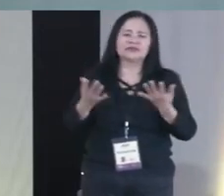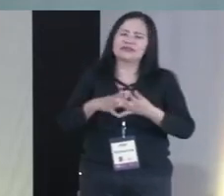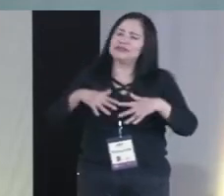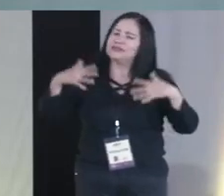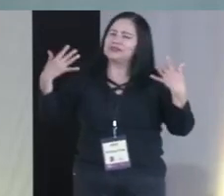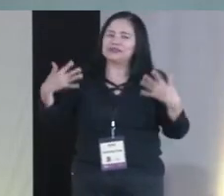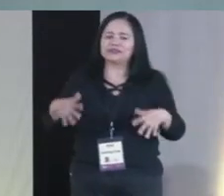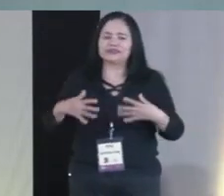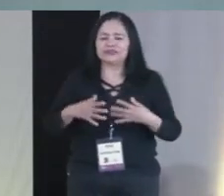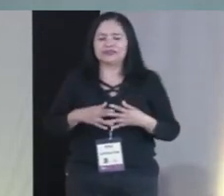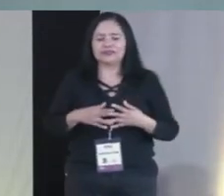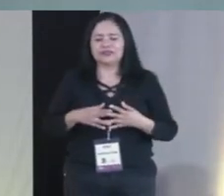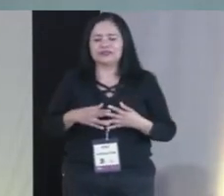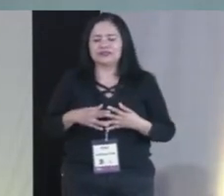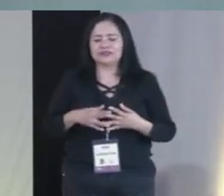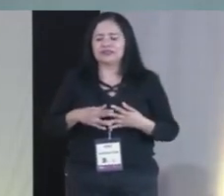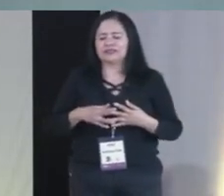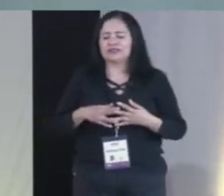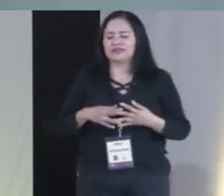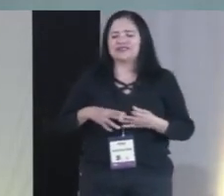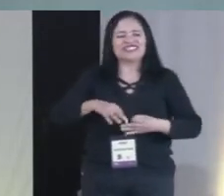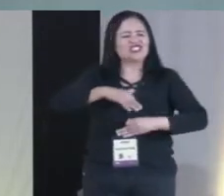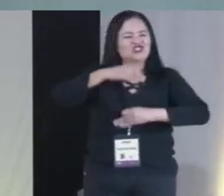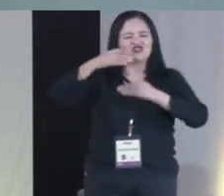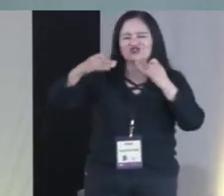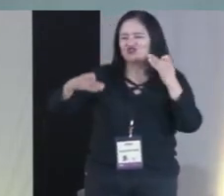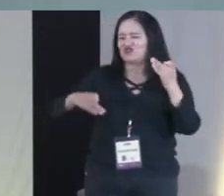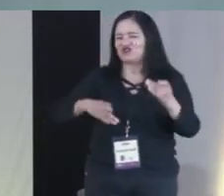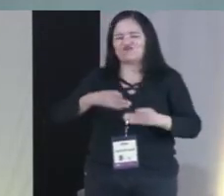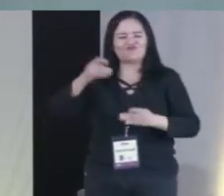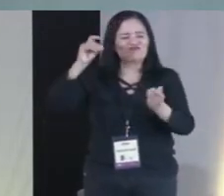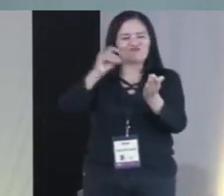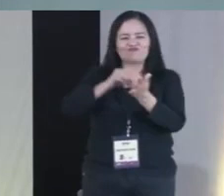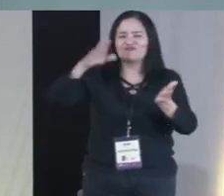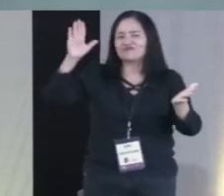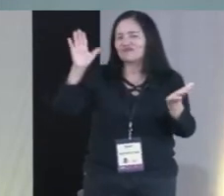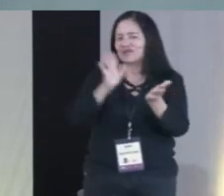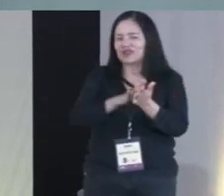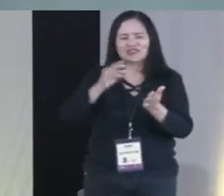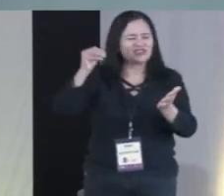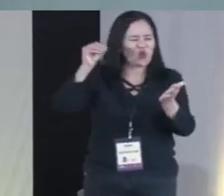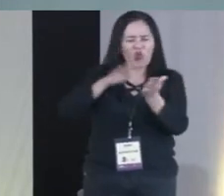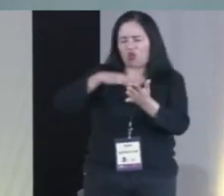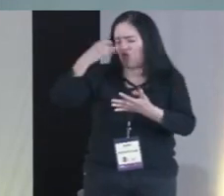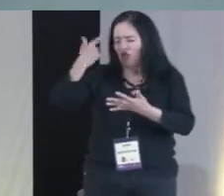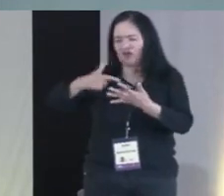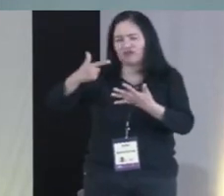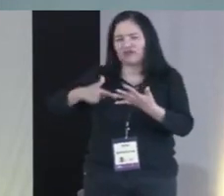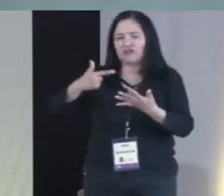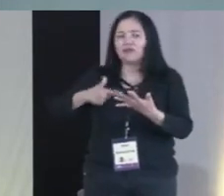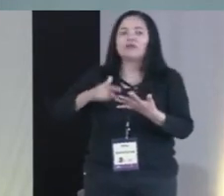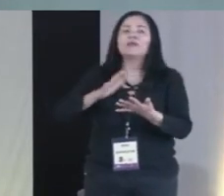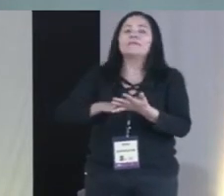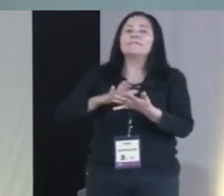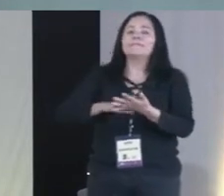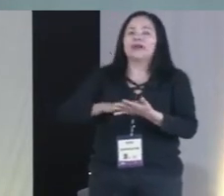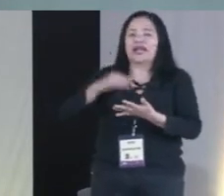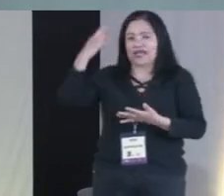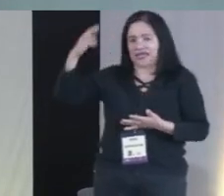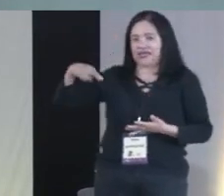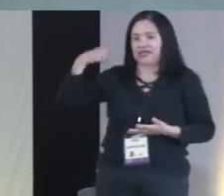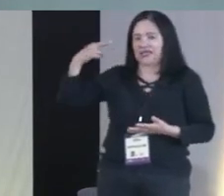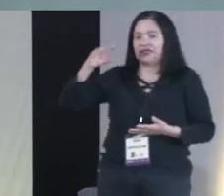hizo todas las citas posibles, hizo todas las gestiones para que Carlos V, el soberano al que le